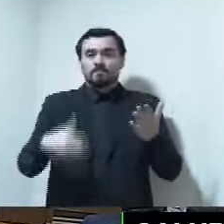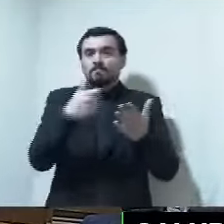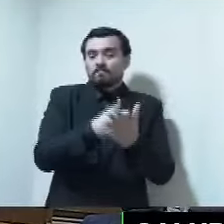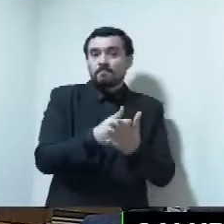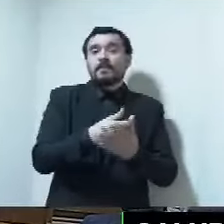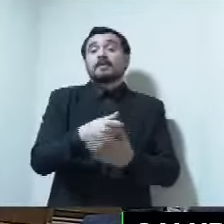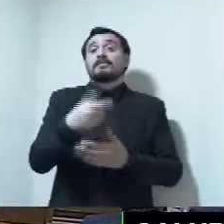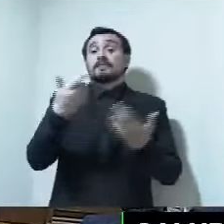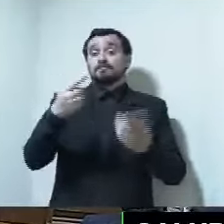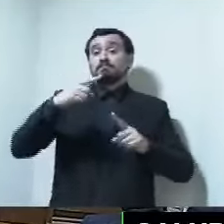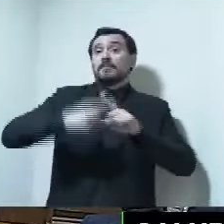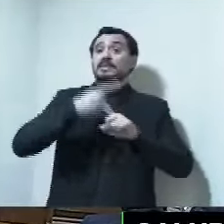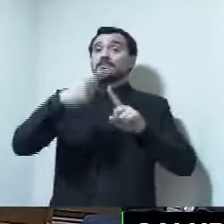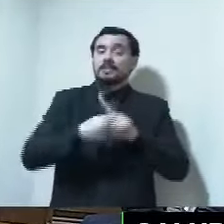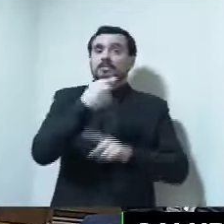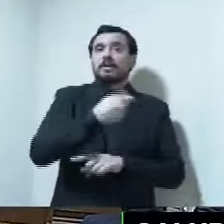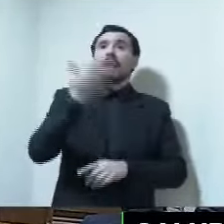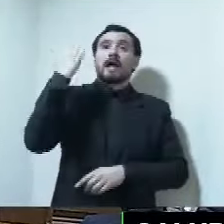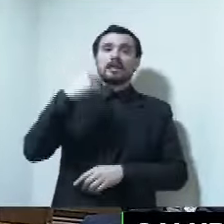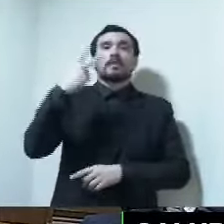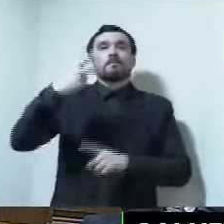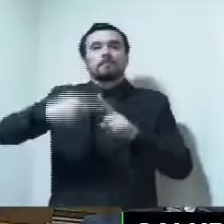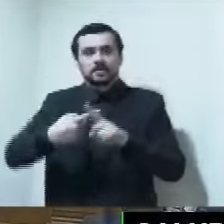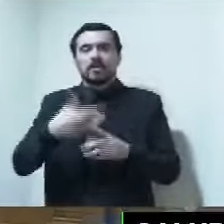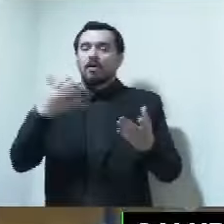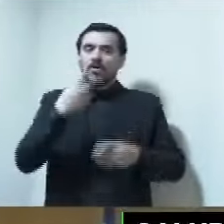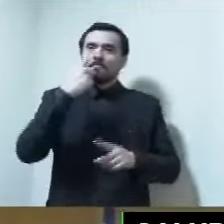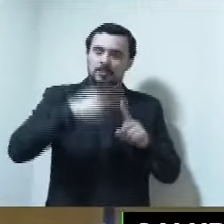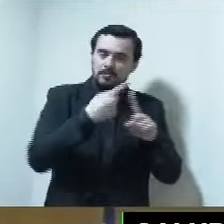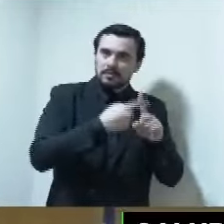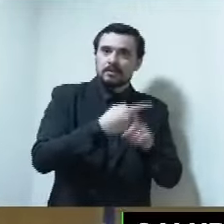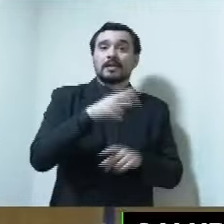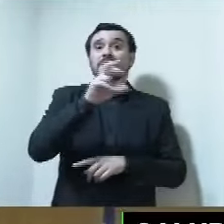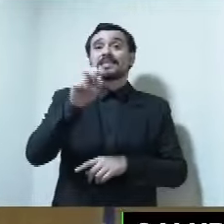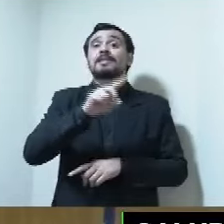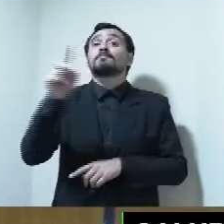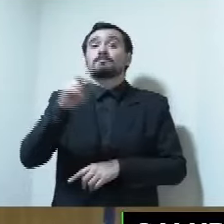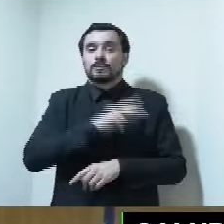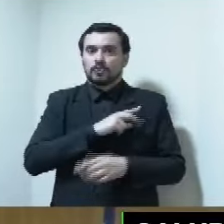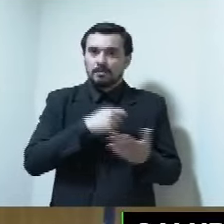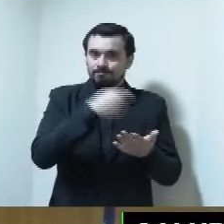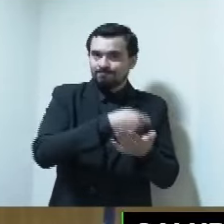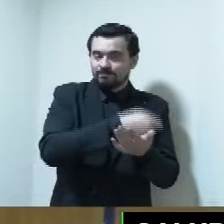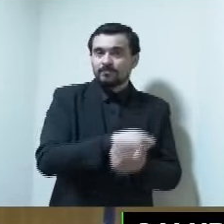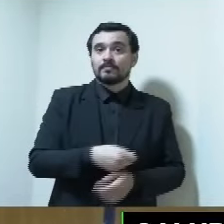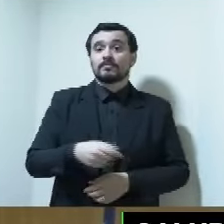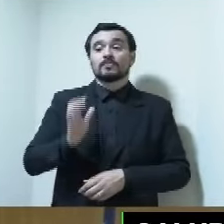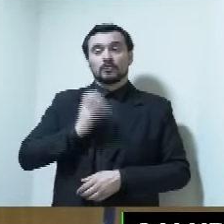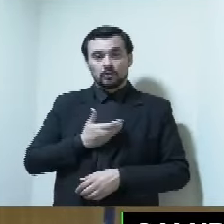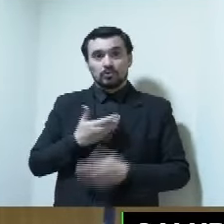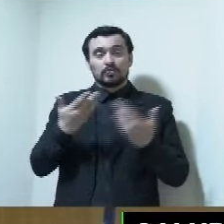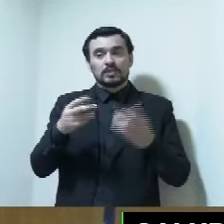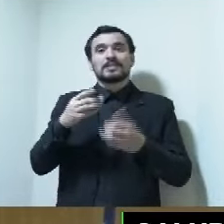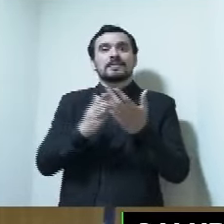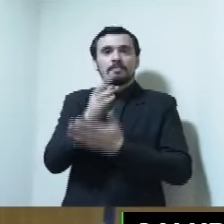bimestral a mensual, beneficiando a más de 300.000 personas vulnerables. Mi prioridad es siempre